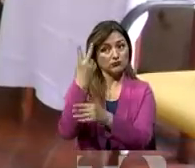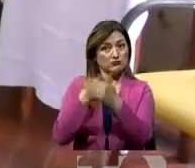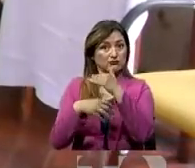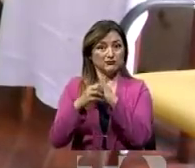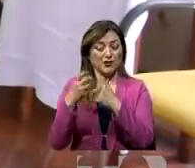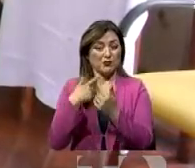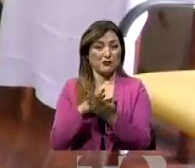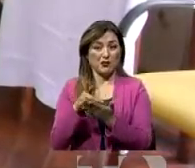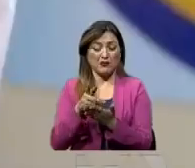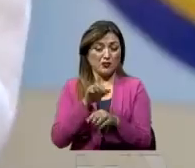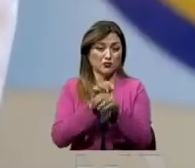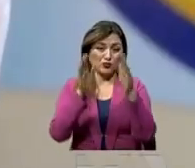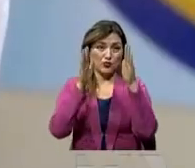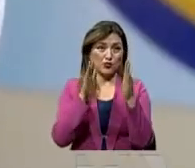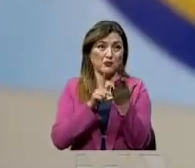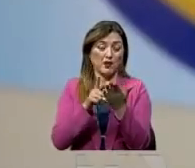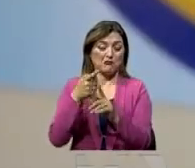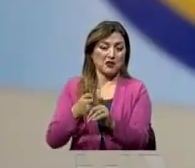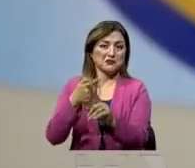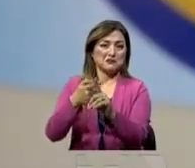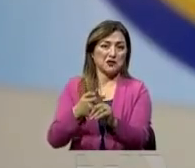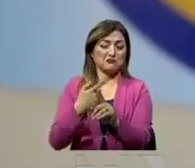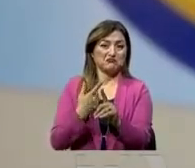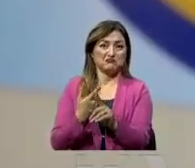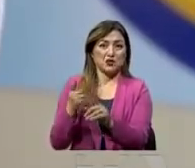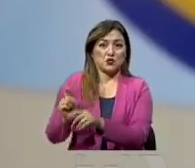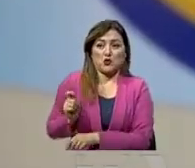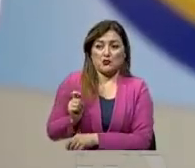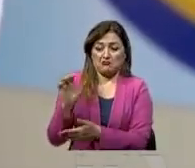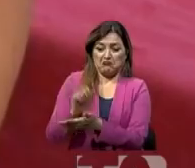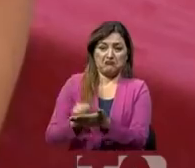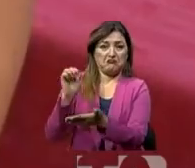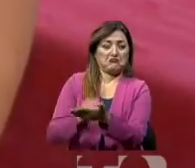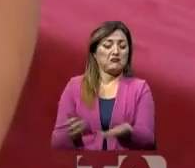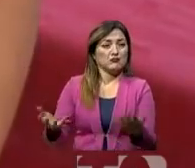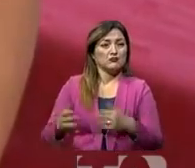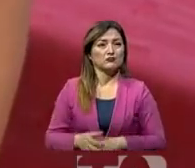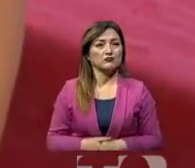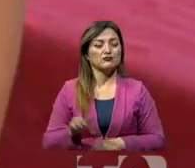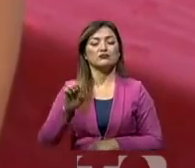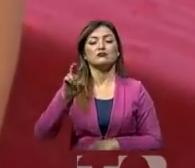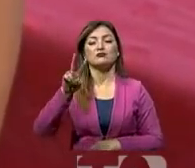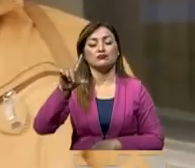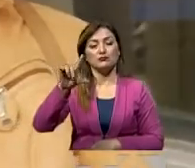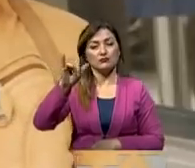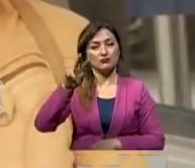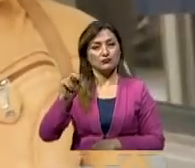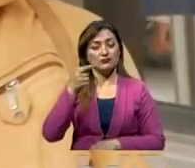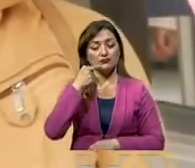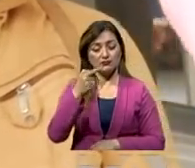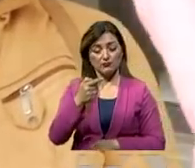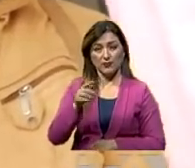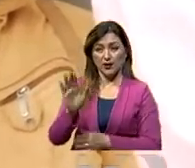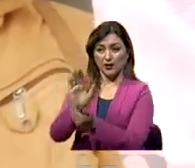está asustada es Evelyn. Ella es paciente oncológica, considera que el Seguro Social debe dar prioridad a los pacientes con